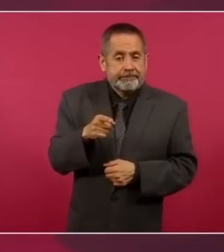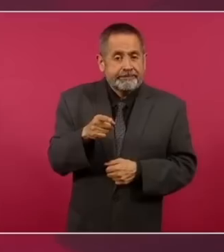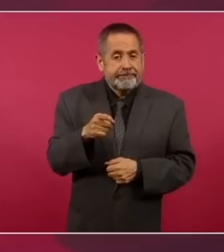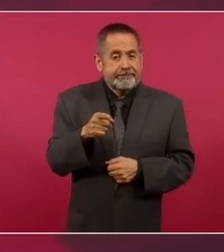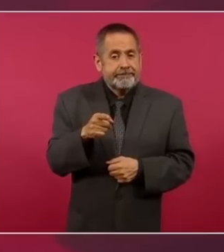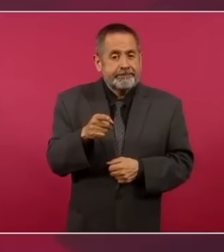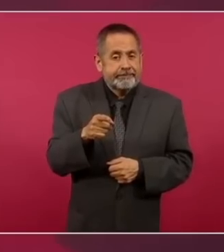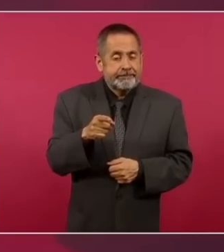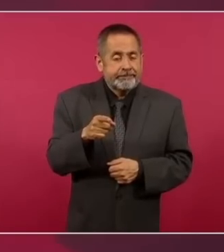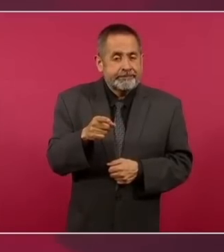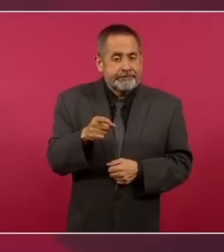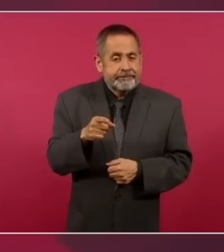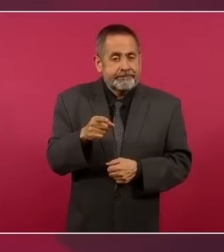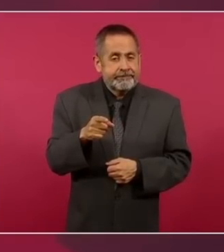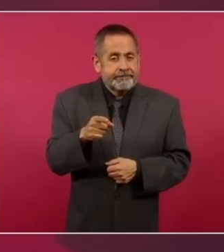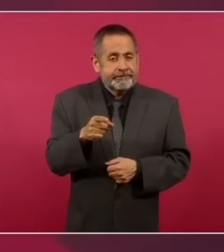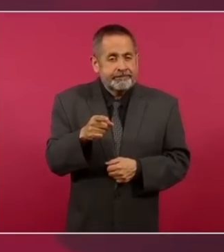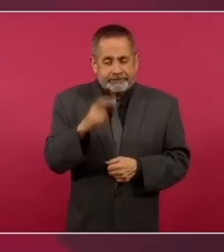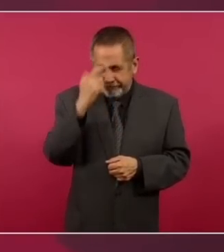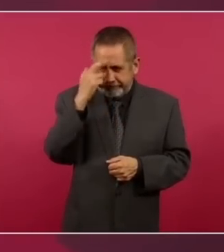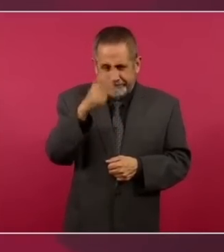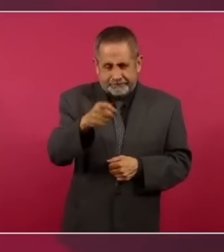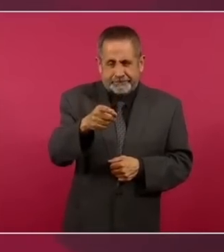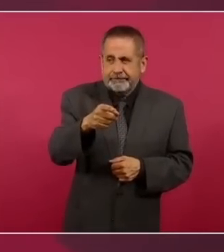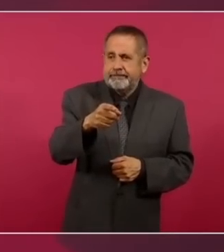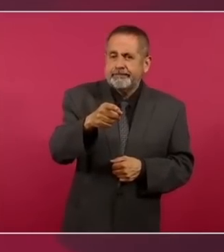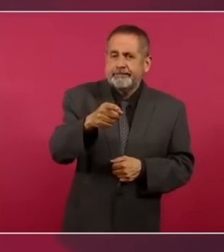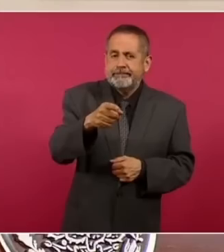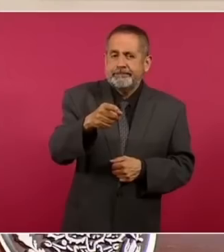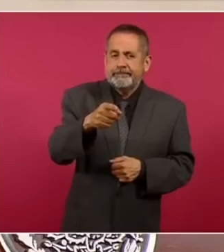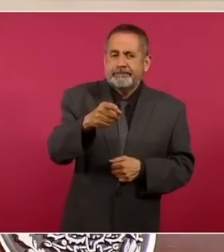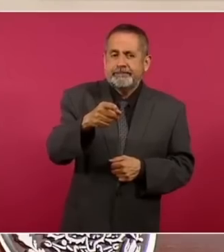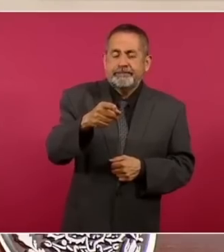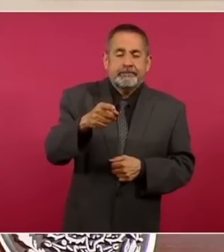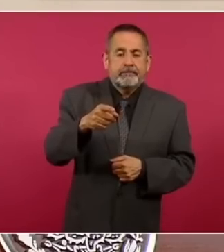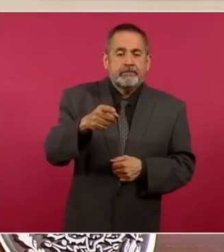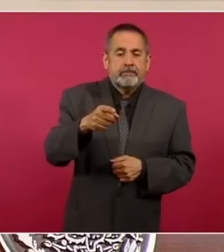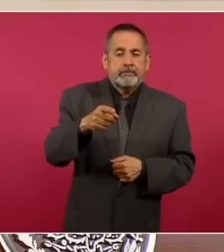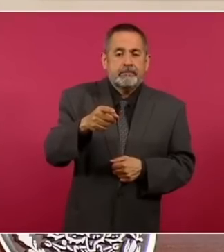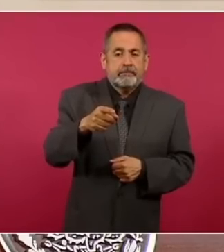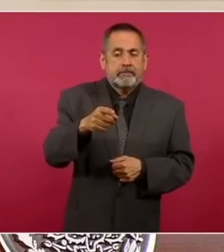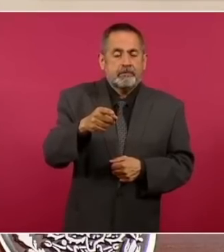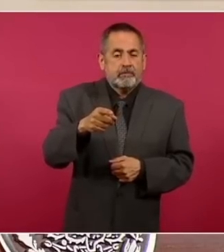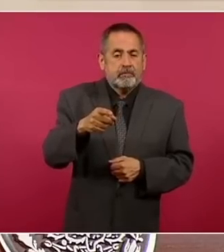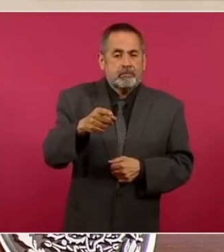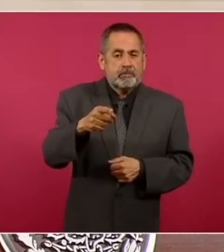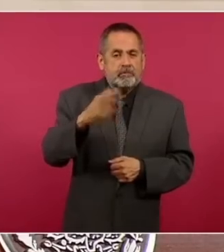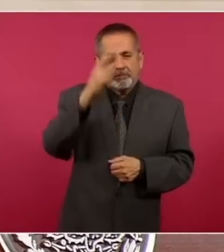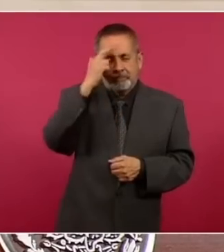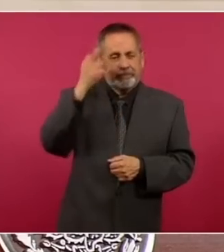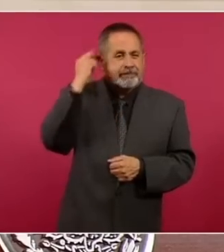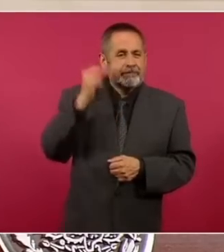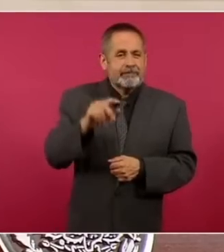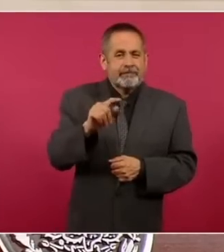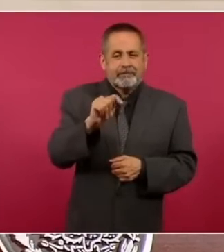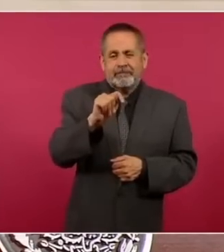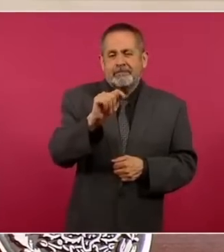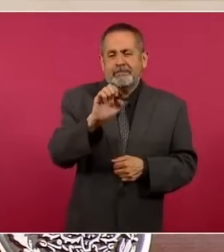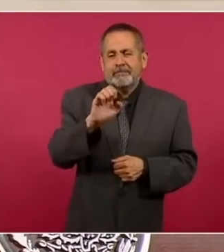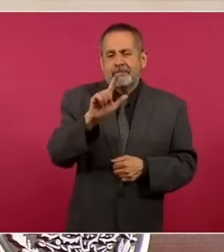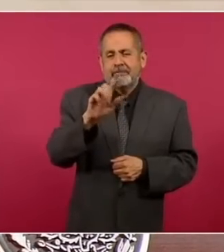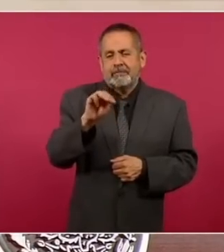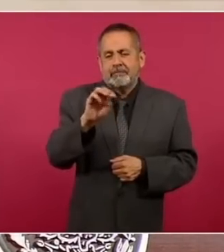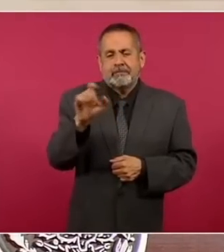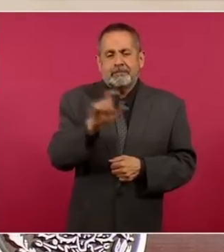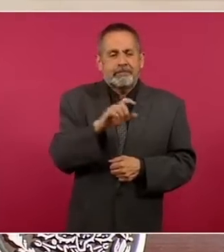Antes de poner la información, los invitamos a que se suscriban a este canal, que activen la campanita de notificaciones y que nos